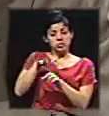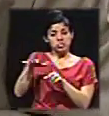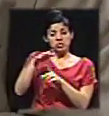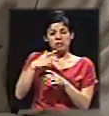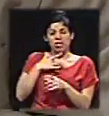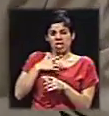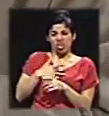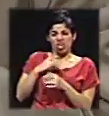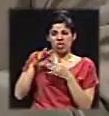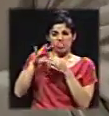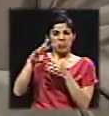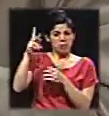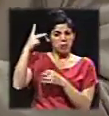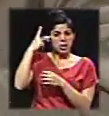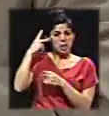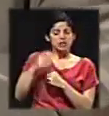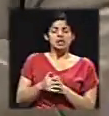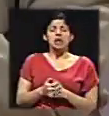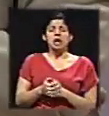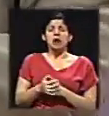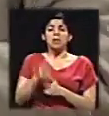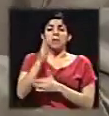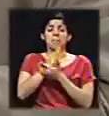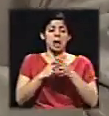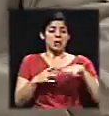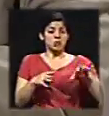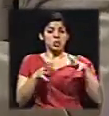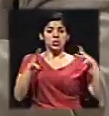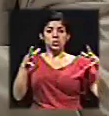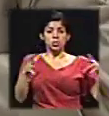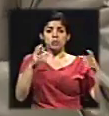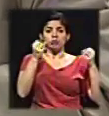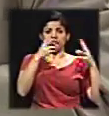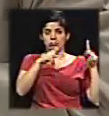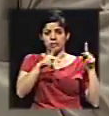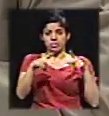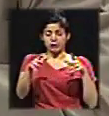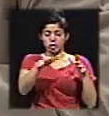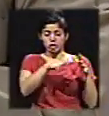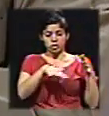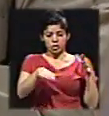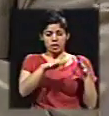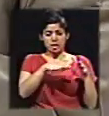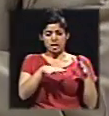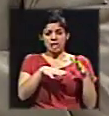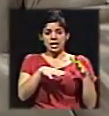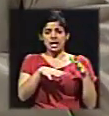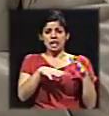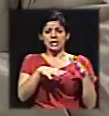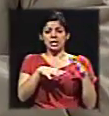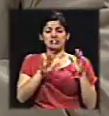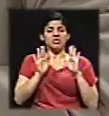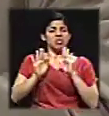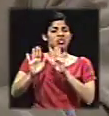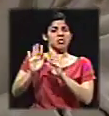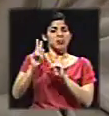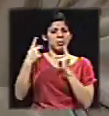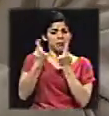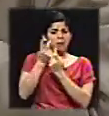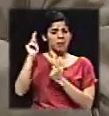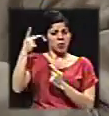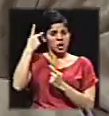desafección política, por un lado hay grandes masas de ciudadanos que se alejan de los partidos